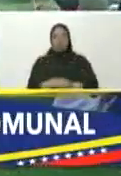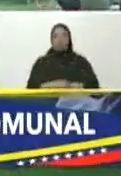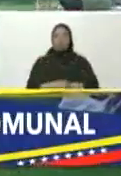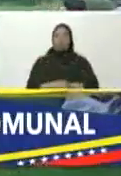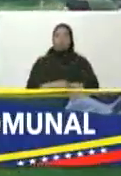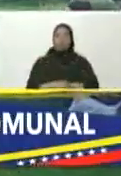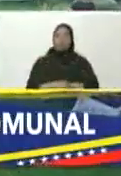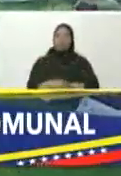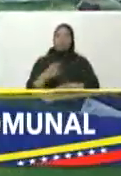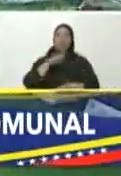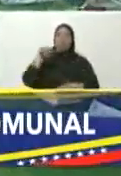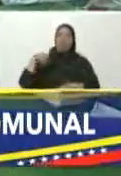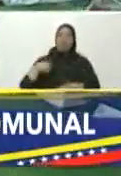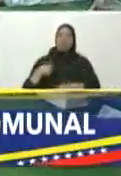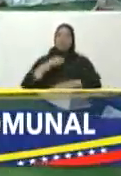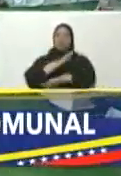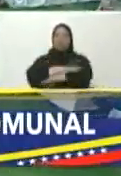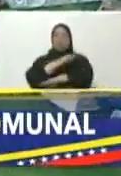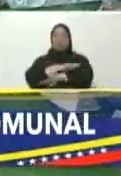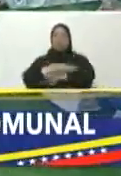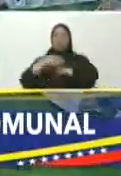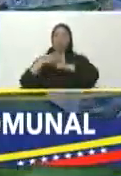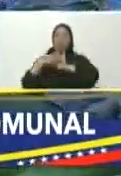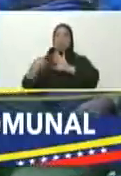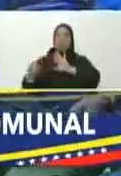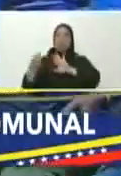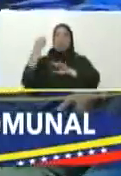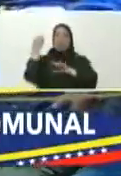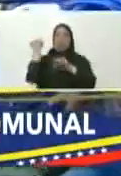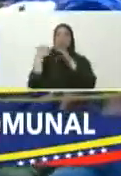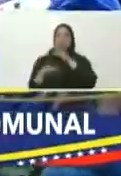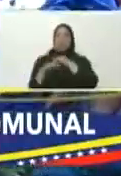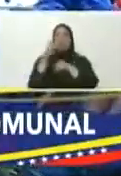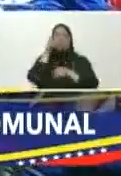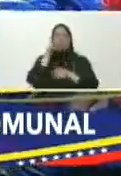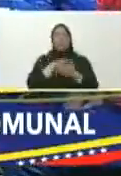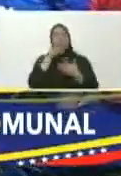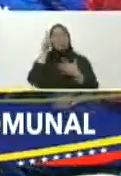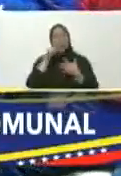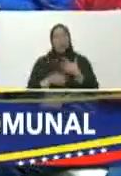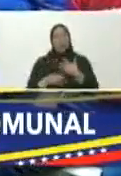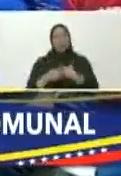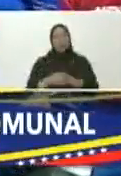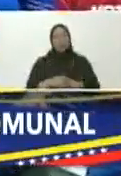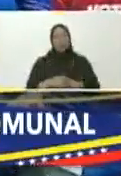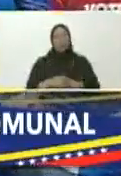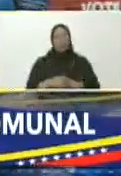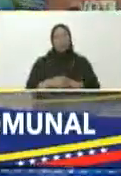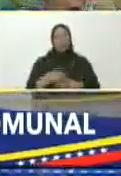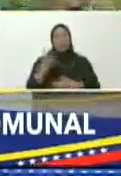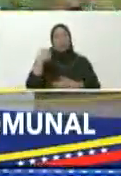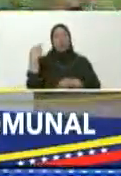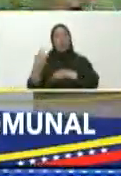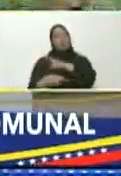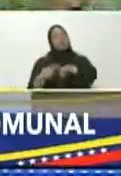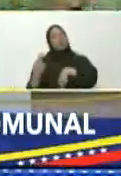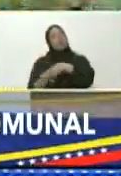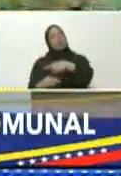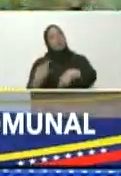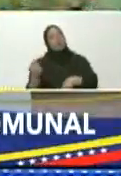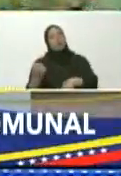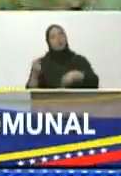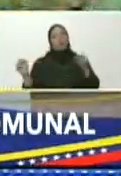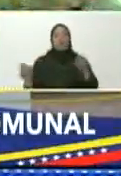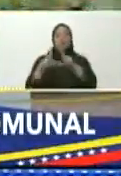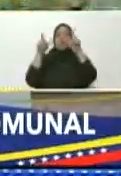estaremos renovando nuestra moral, nuestro compromiso, nuestro mensaje, nuestro programa. Una de las claves de la revolución que yo aprendí